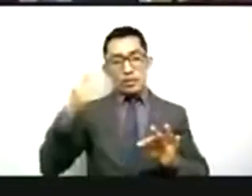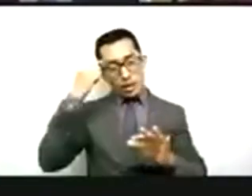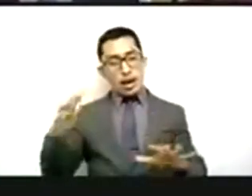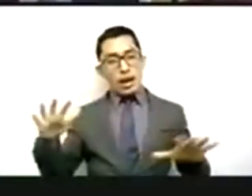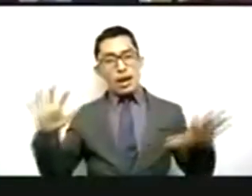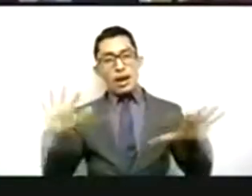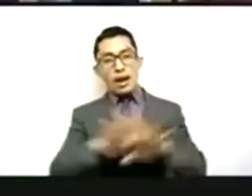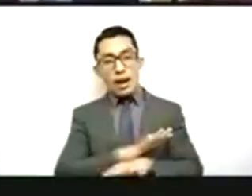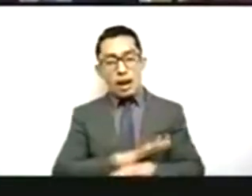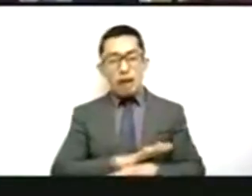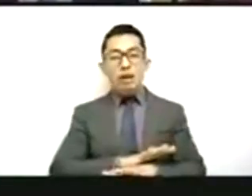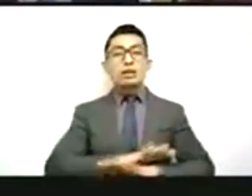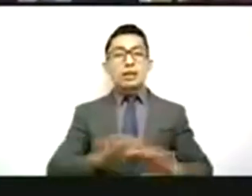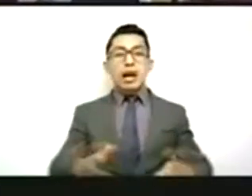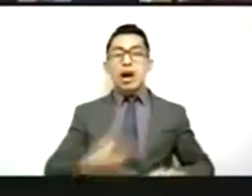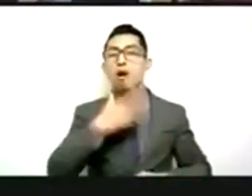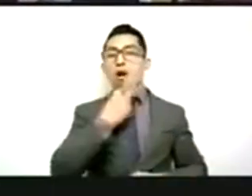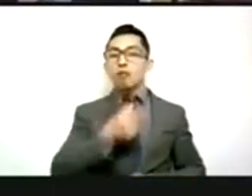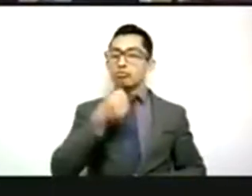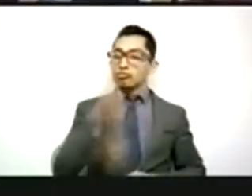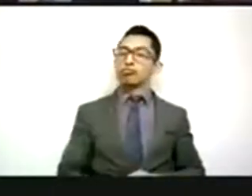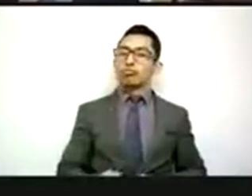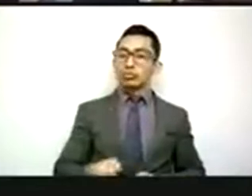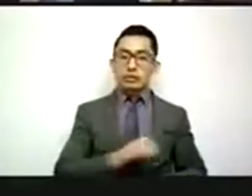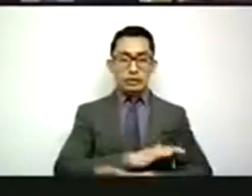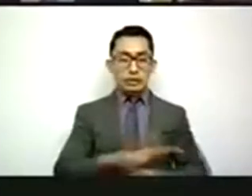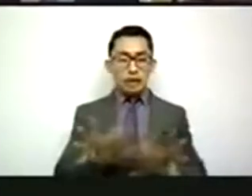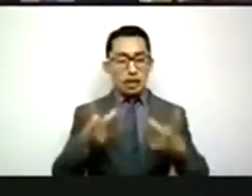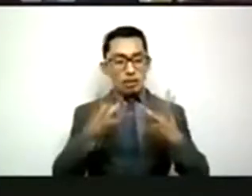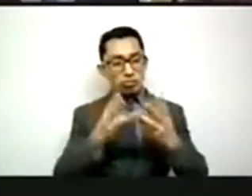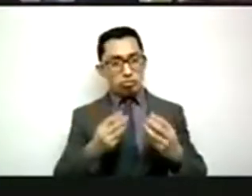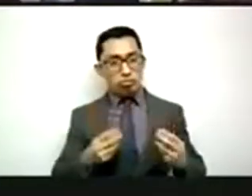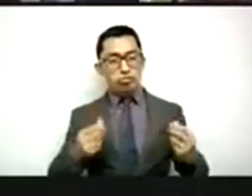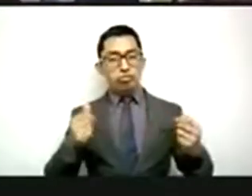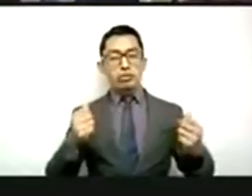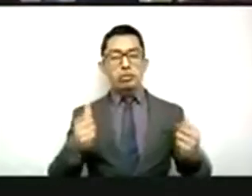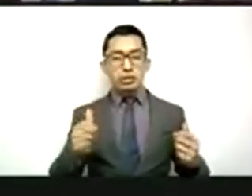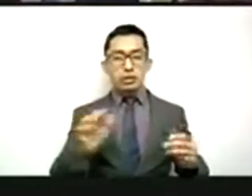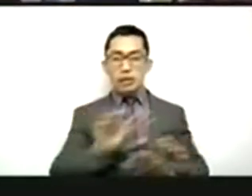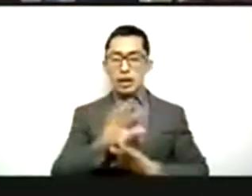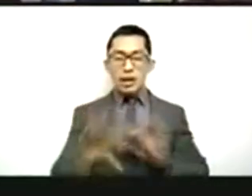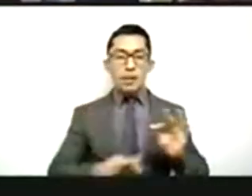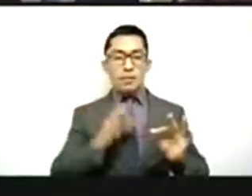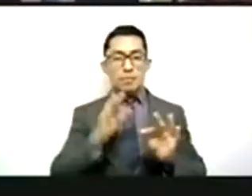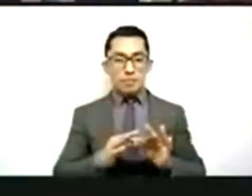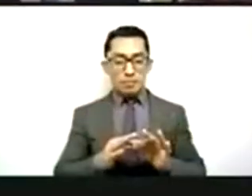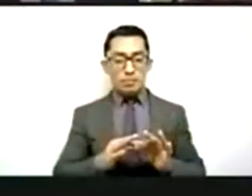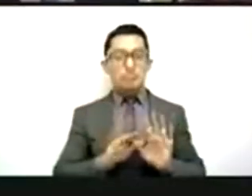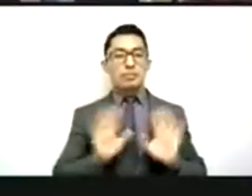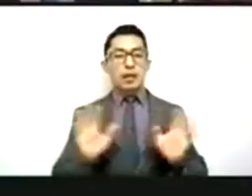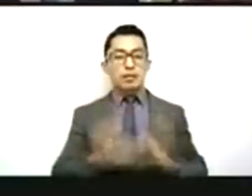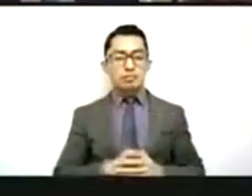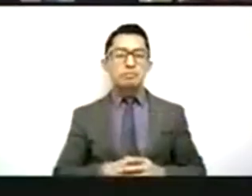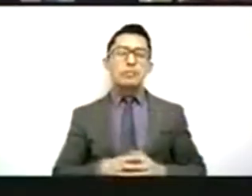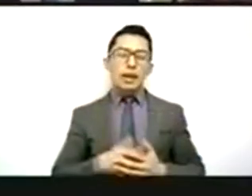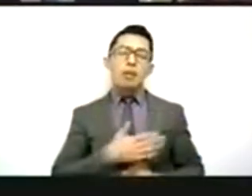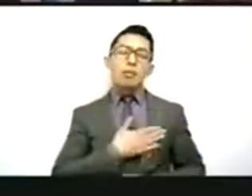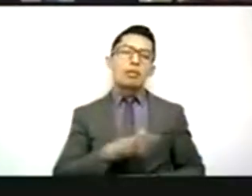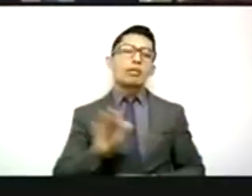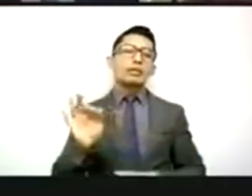pacto patriarcal que les mantiene en esta inercia de violencias, bueno, entonces quizá